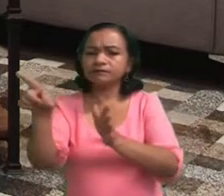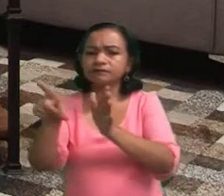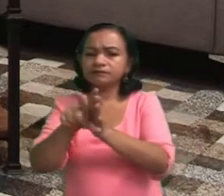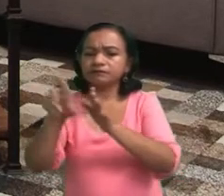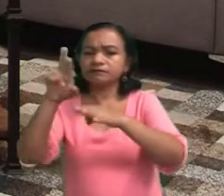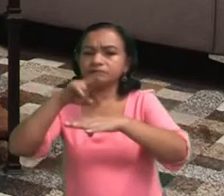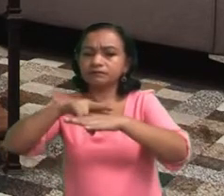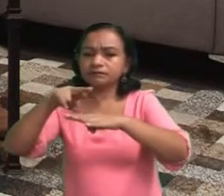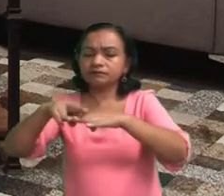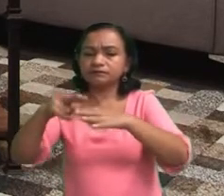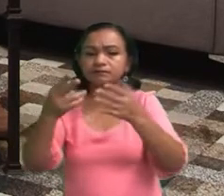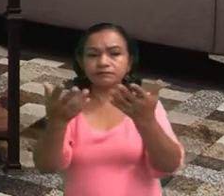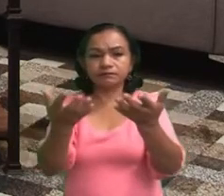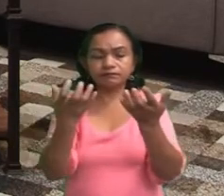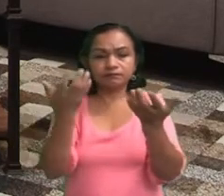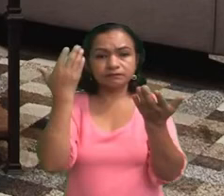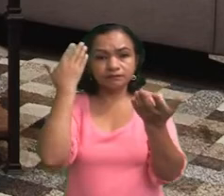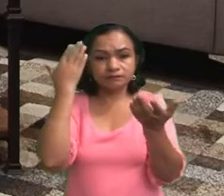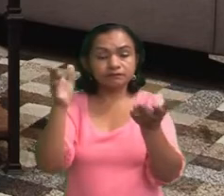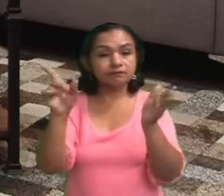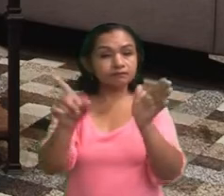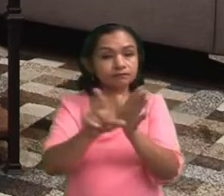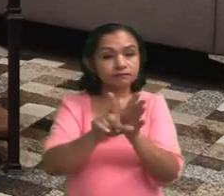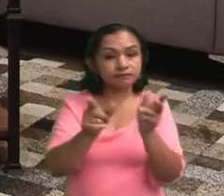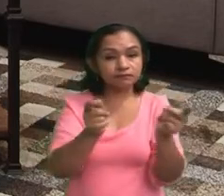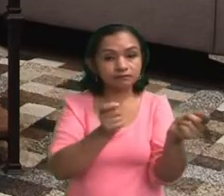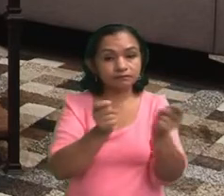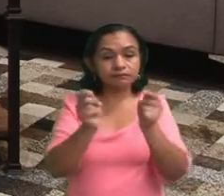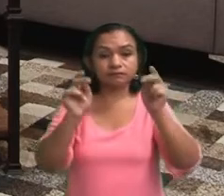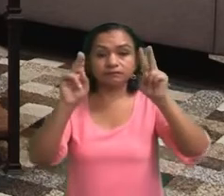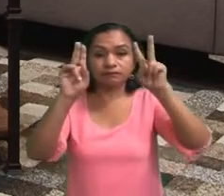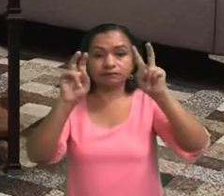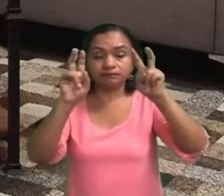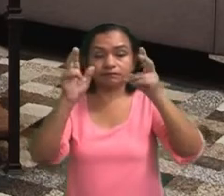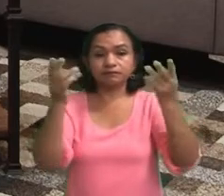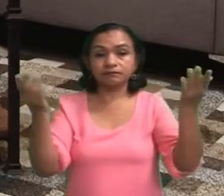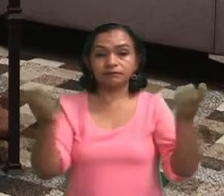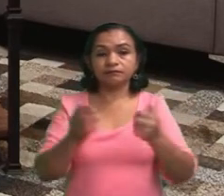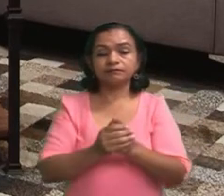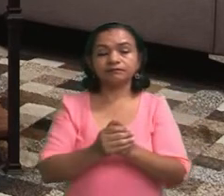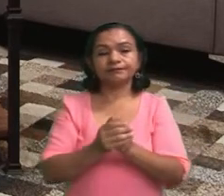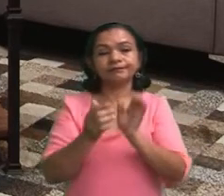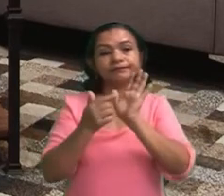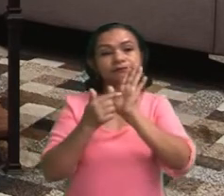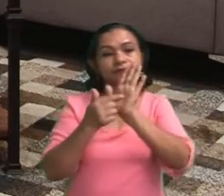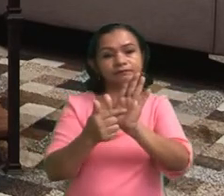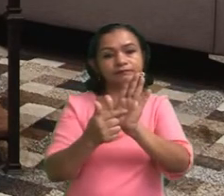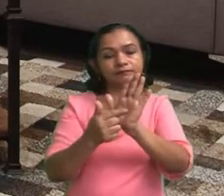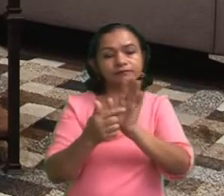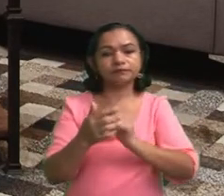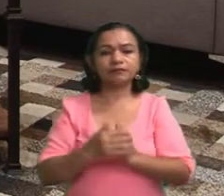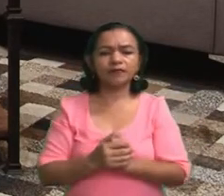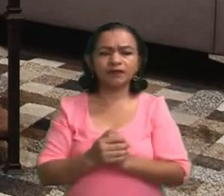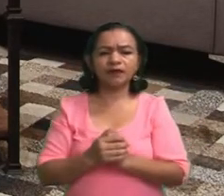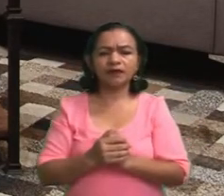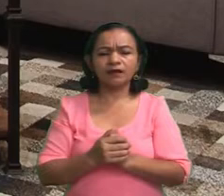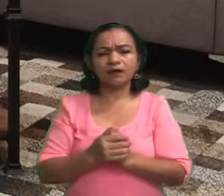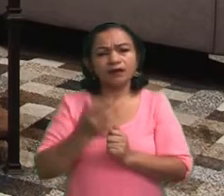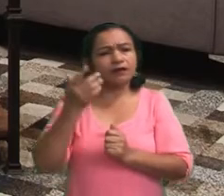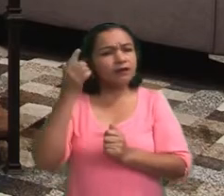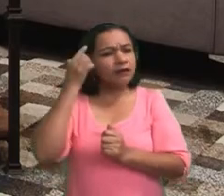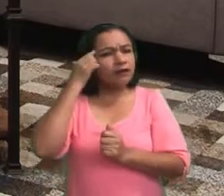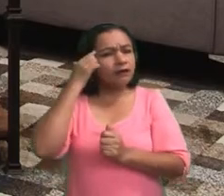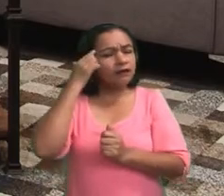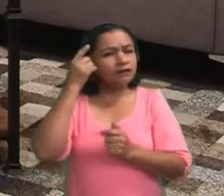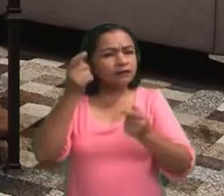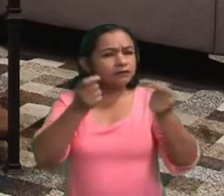O querés saber si hay ley que regule un tema determinado. Por ejemplo, vos decís, ¿habrá alguna regulación para la venta